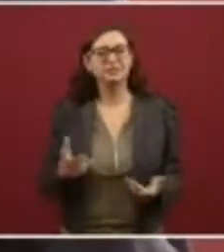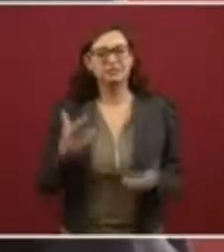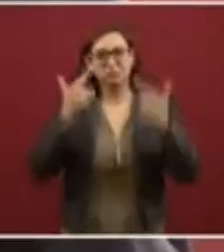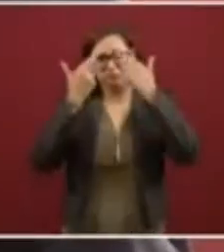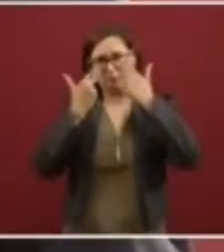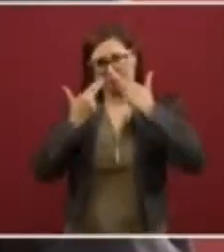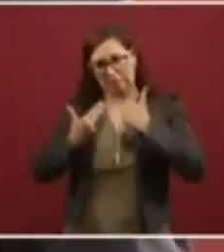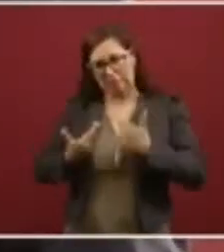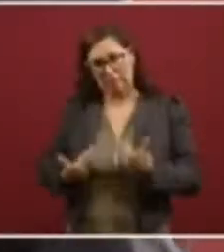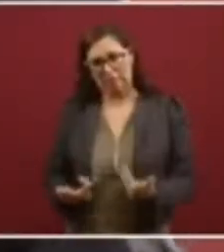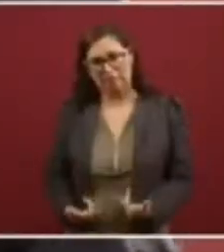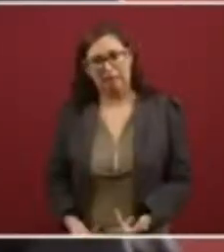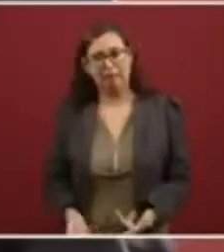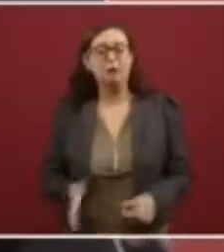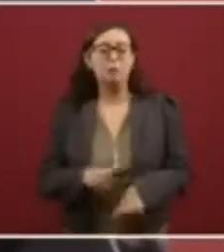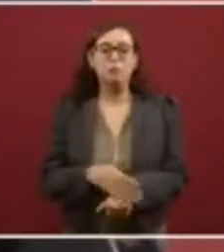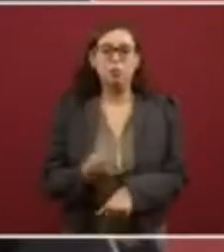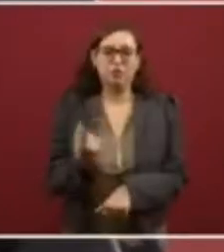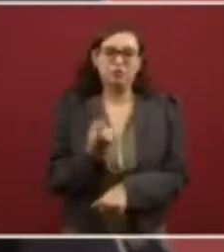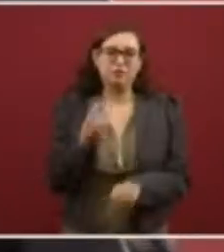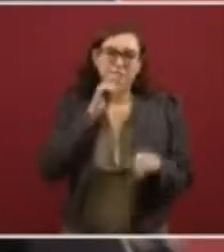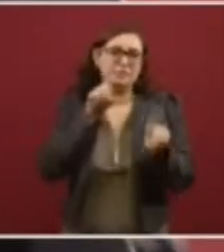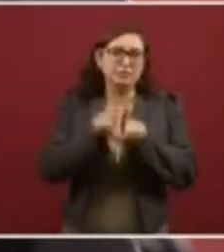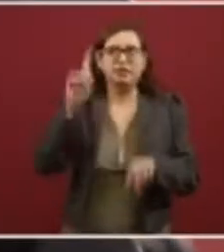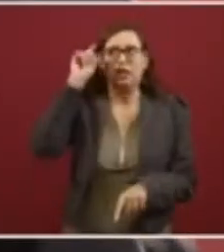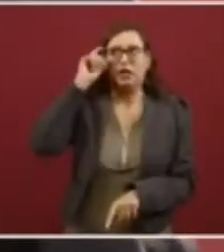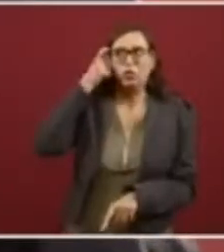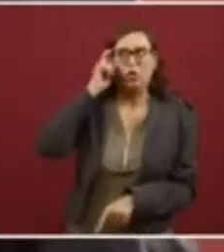desencantados, y no solo eso, disgustados.